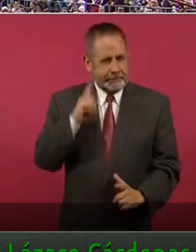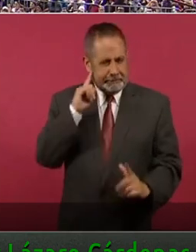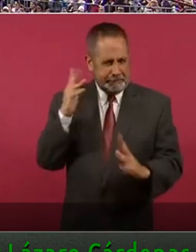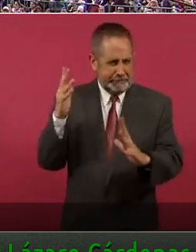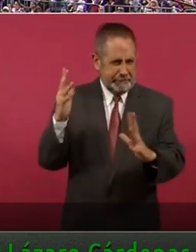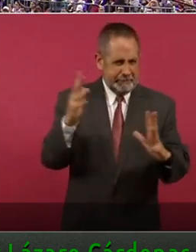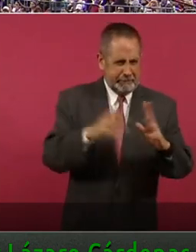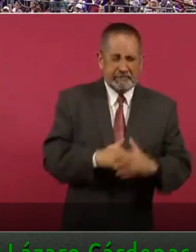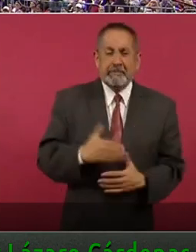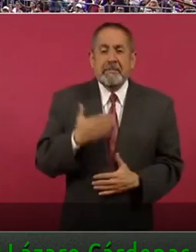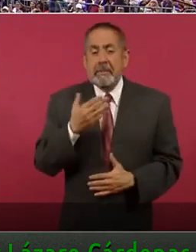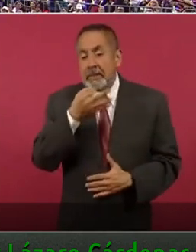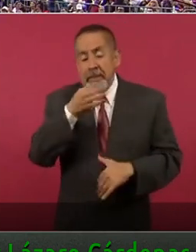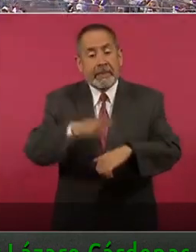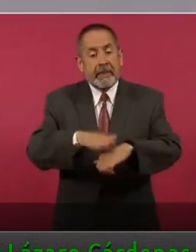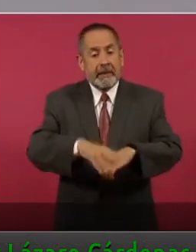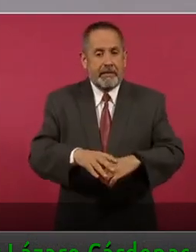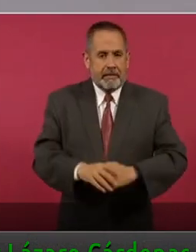que se oiga bien